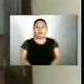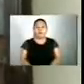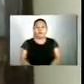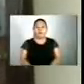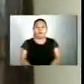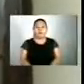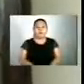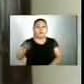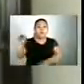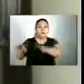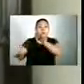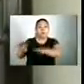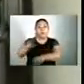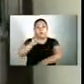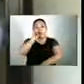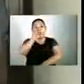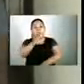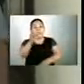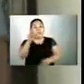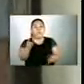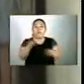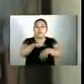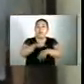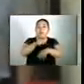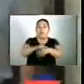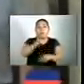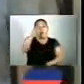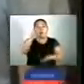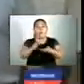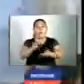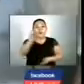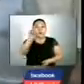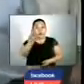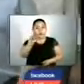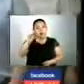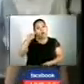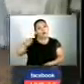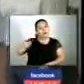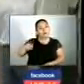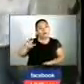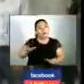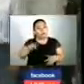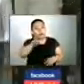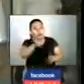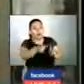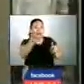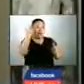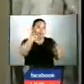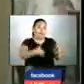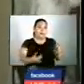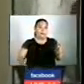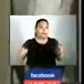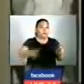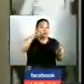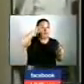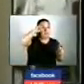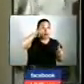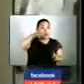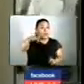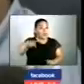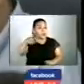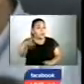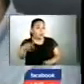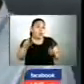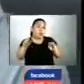Cámara confirma reducción de dos años de cárcel a Elías Antonio Saca, condenado por corrupción. Este año el expresidente